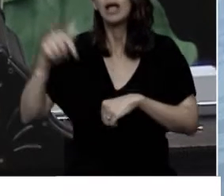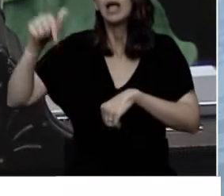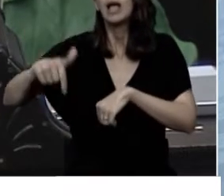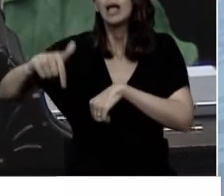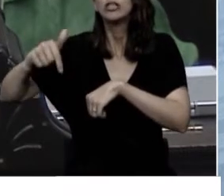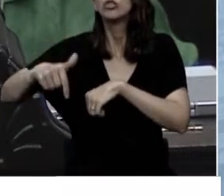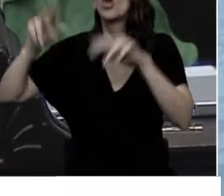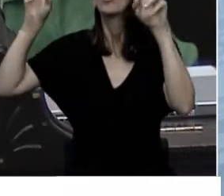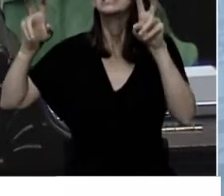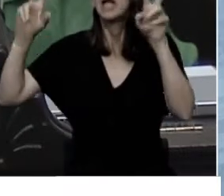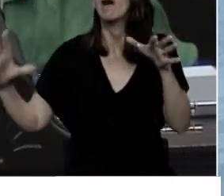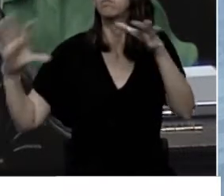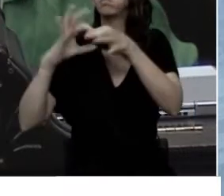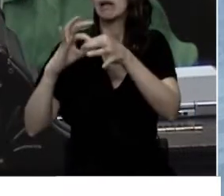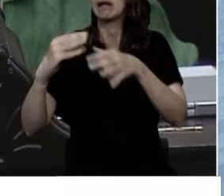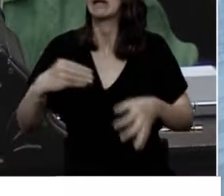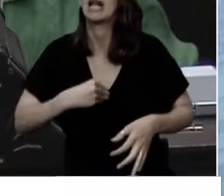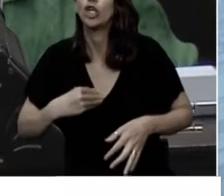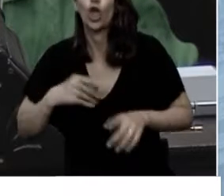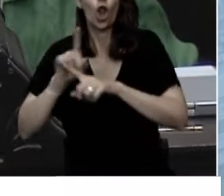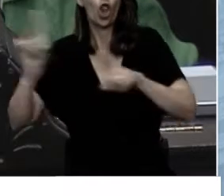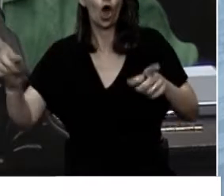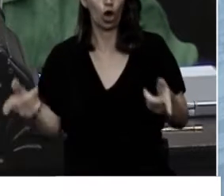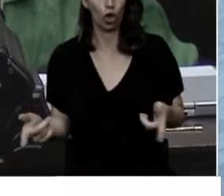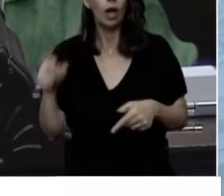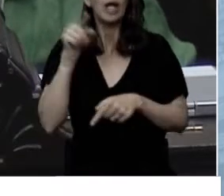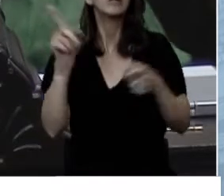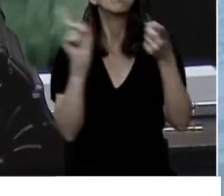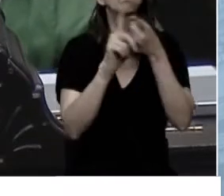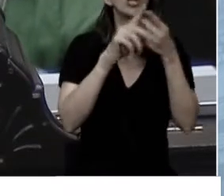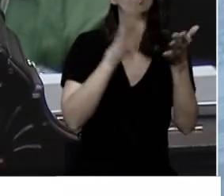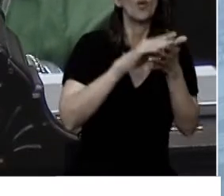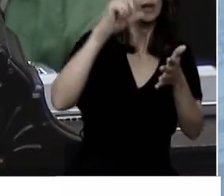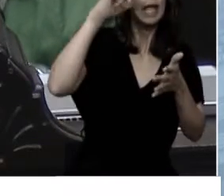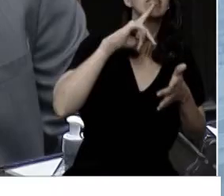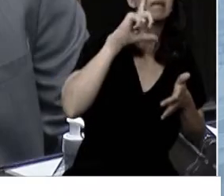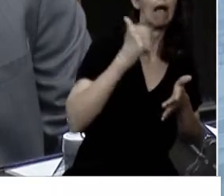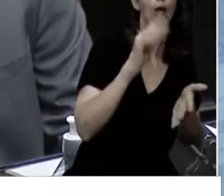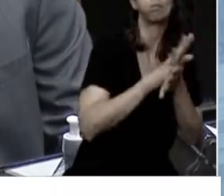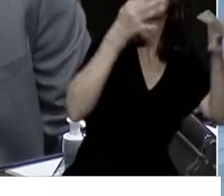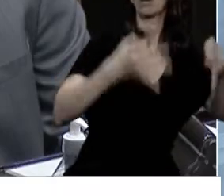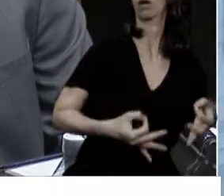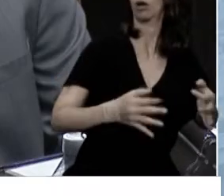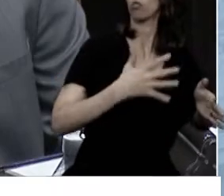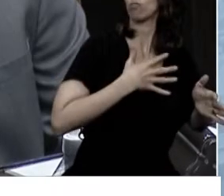tema religioso, que esto está en el orden de la ética de lo humano. Y yo creo que no, ya lo dije